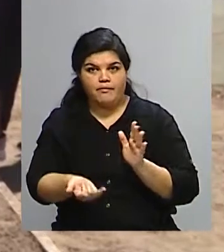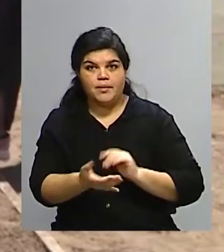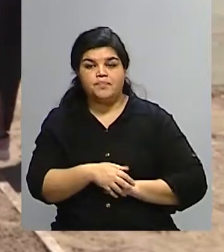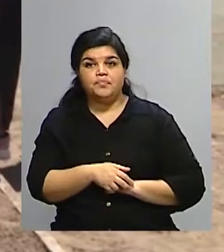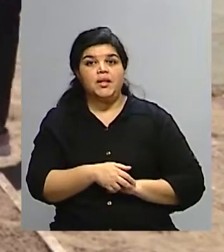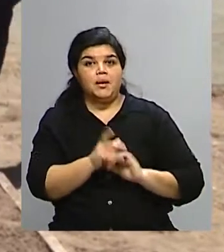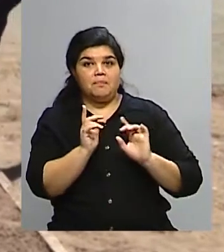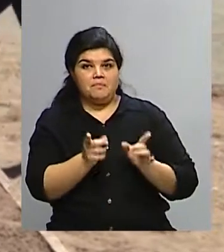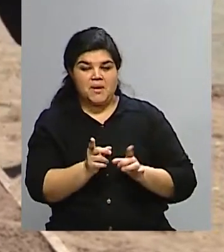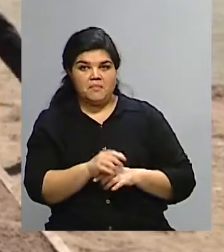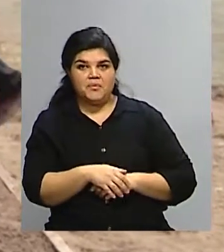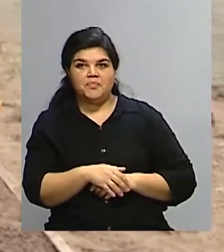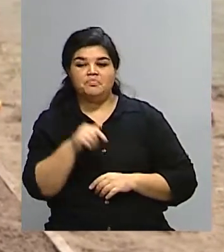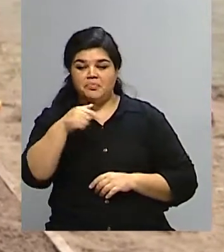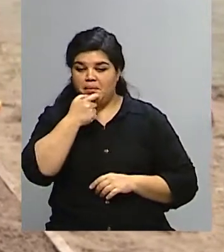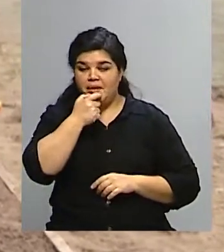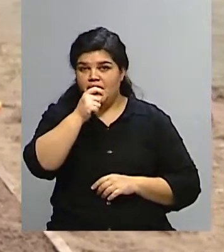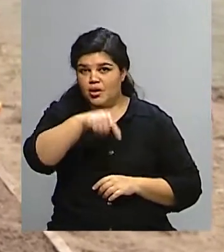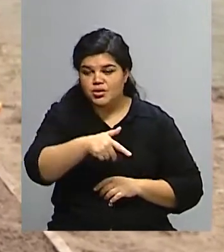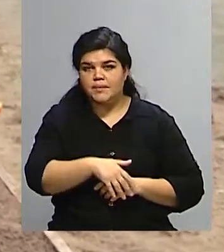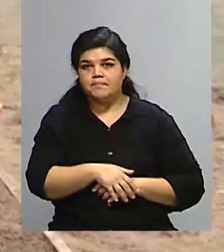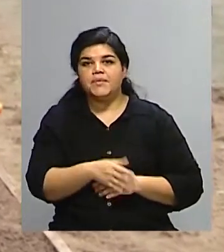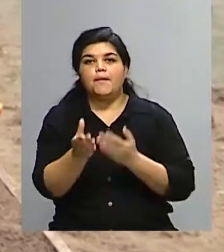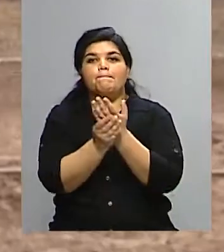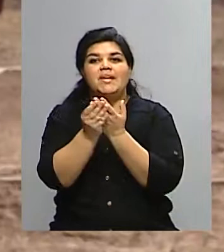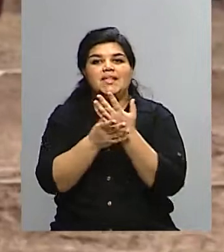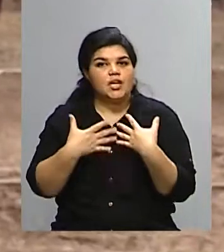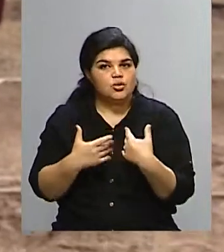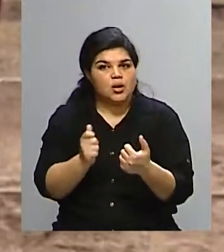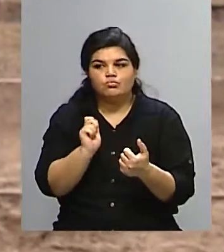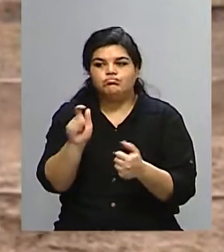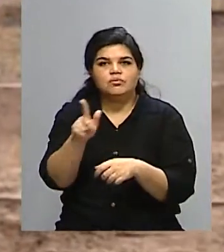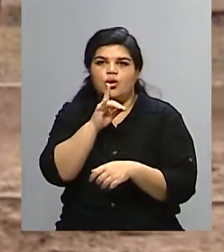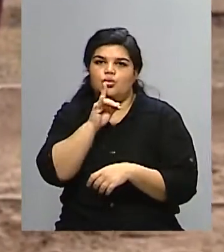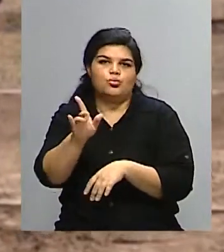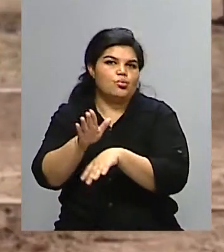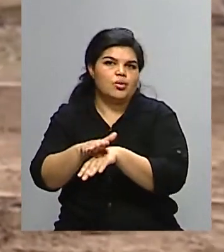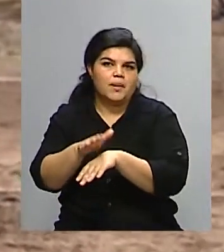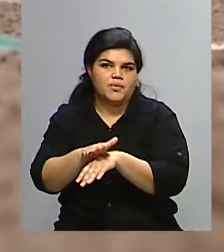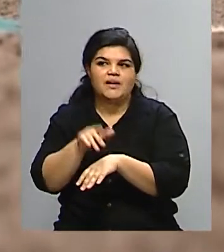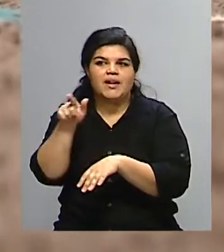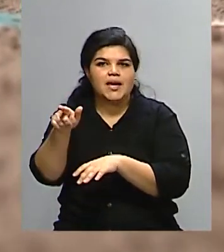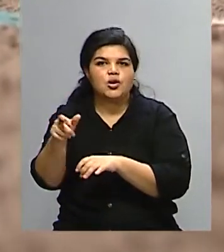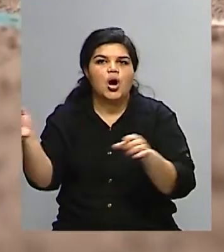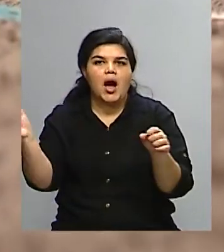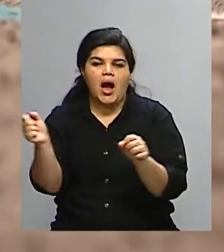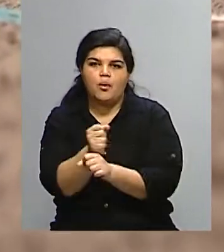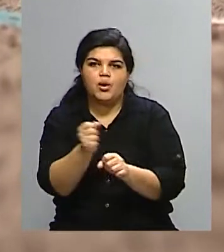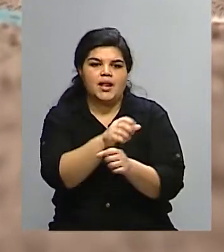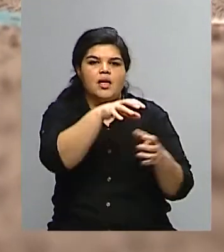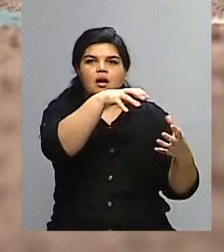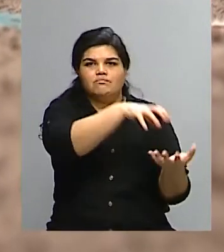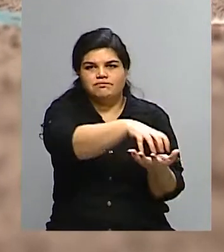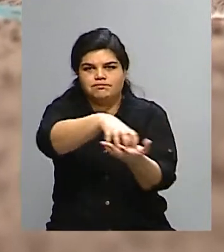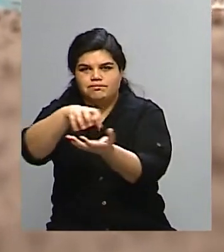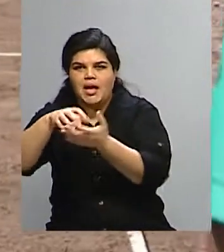en Mendoza, específicamente es el Ministerio de Salud quien se encarga de habilitar y supervisar todas las instituciones de